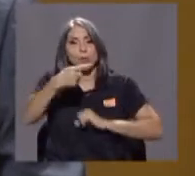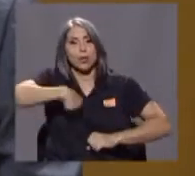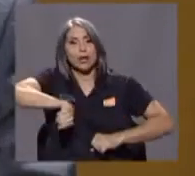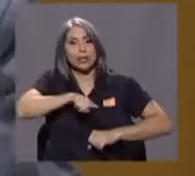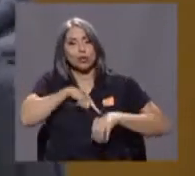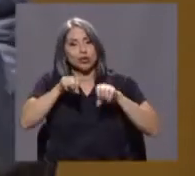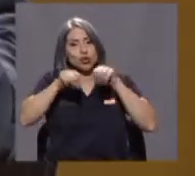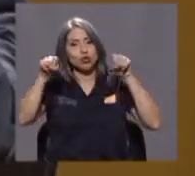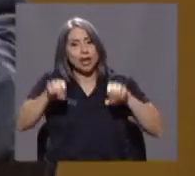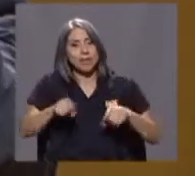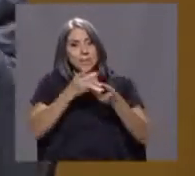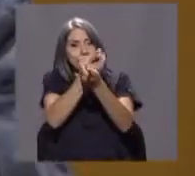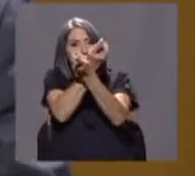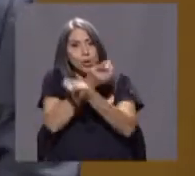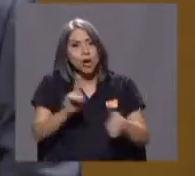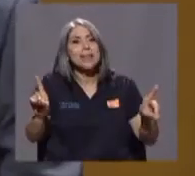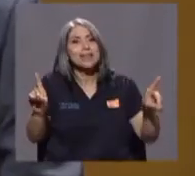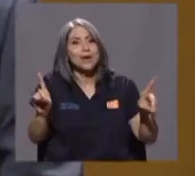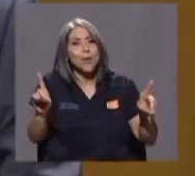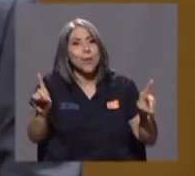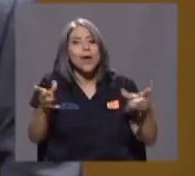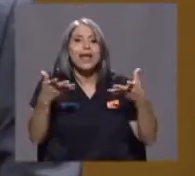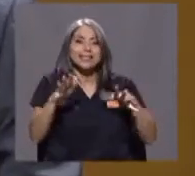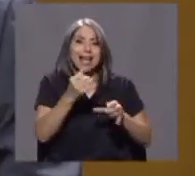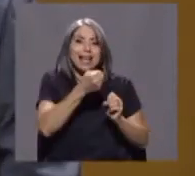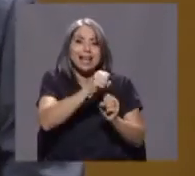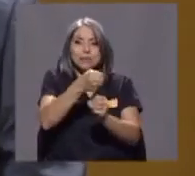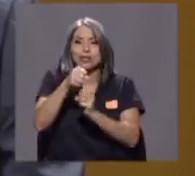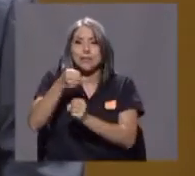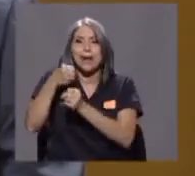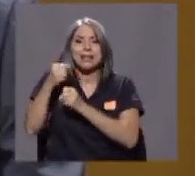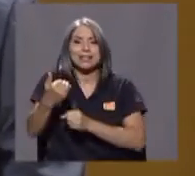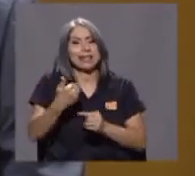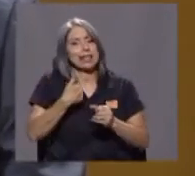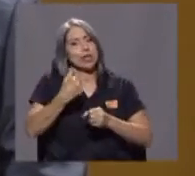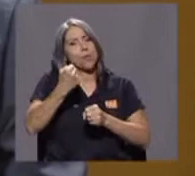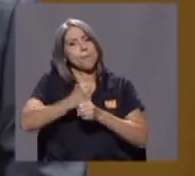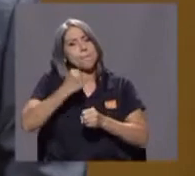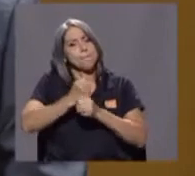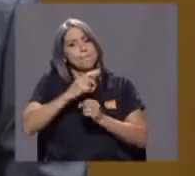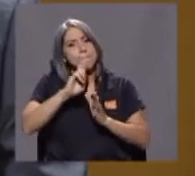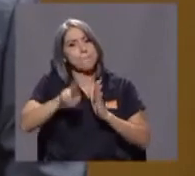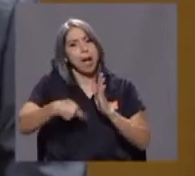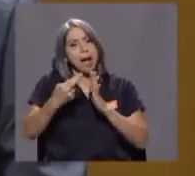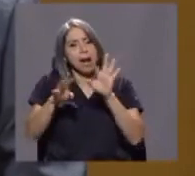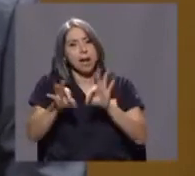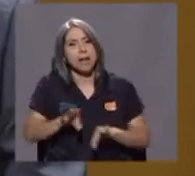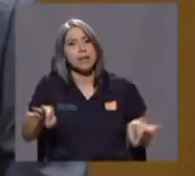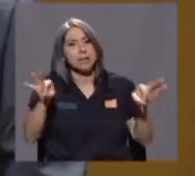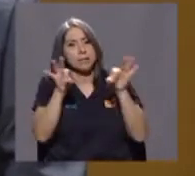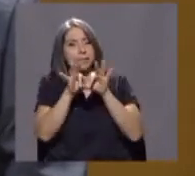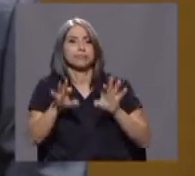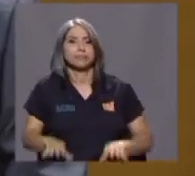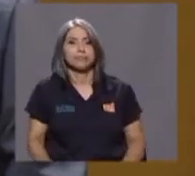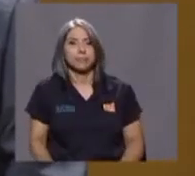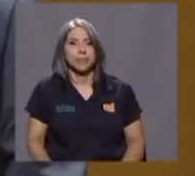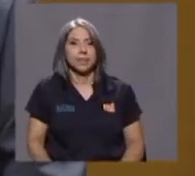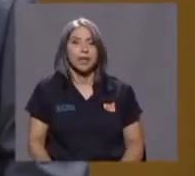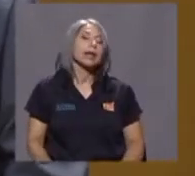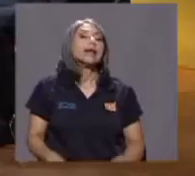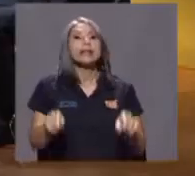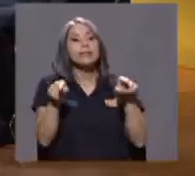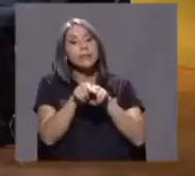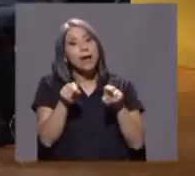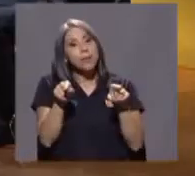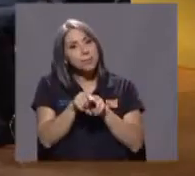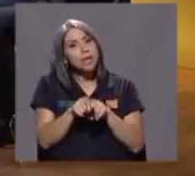régimen democrático las municipalidades han jugado un papel importantísimo. También es importante señalar,